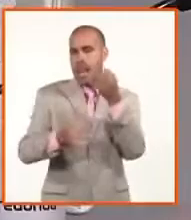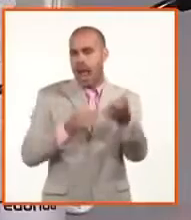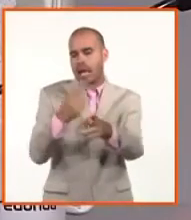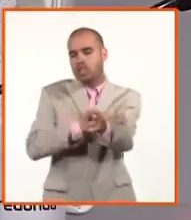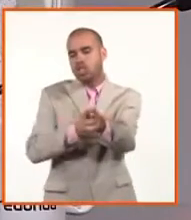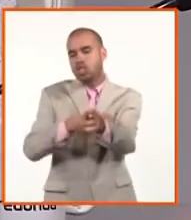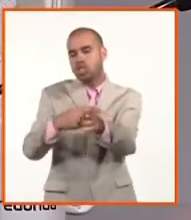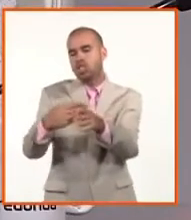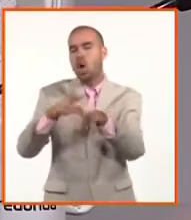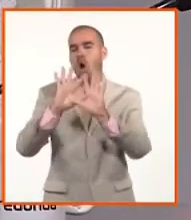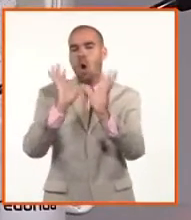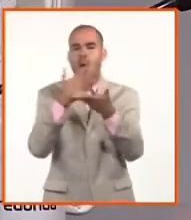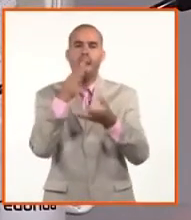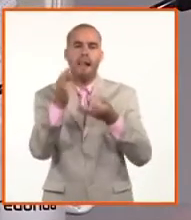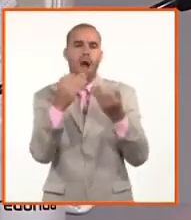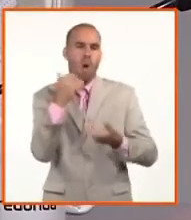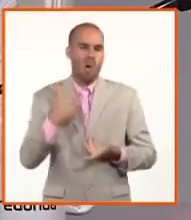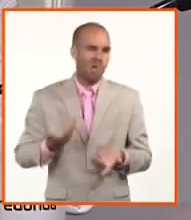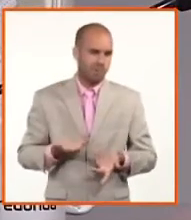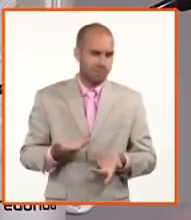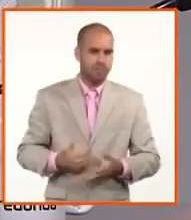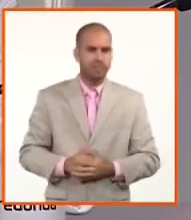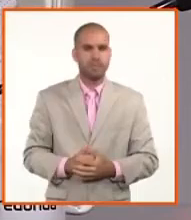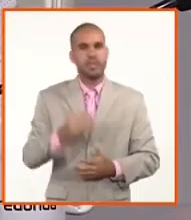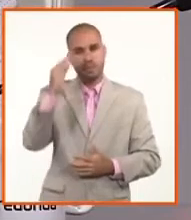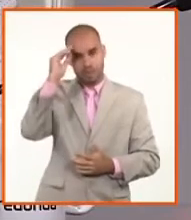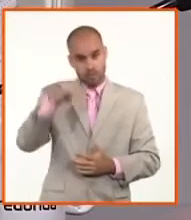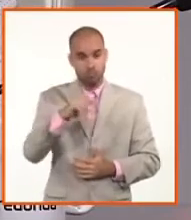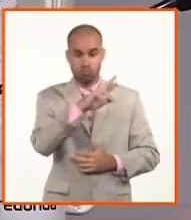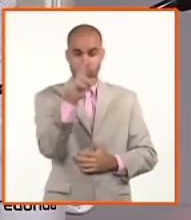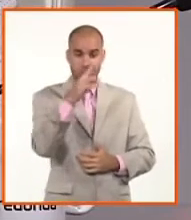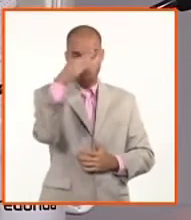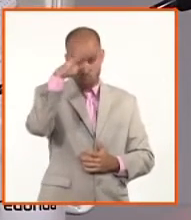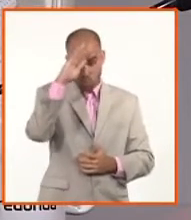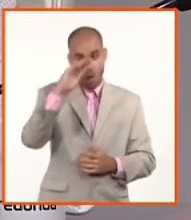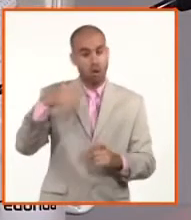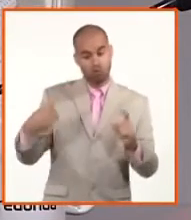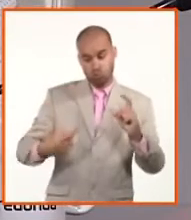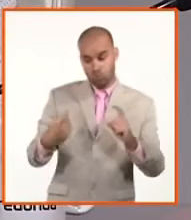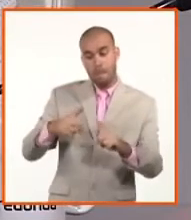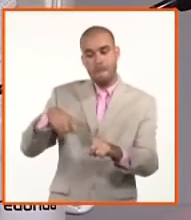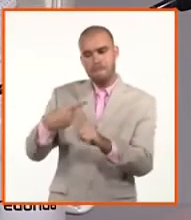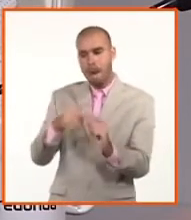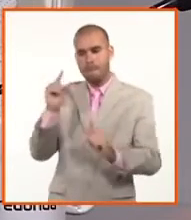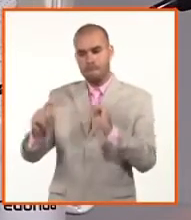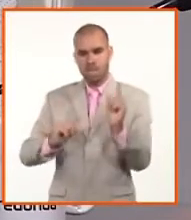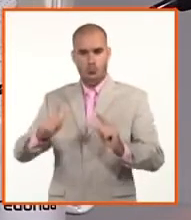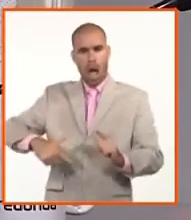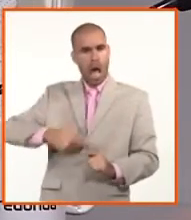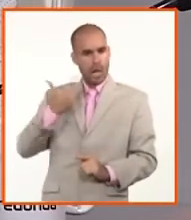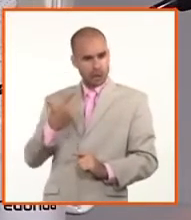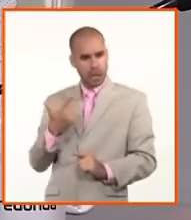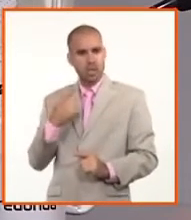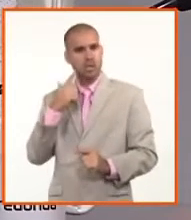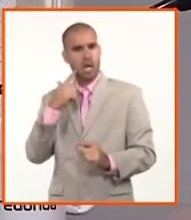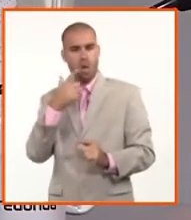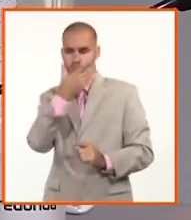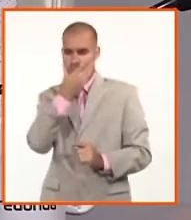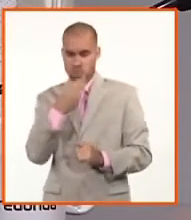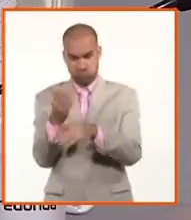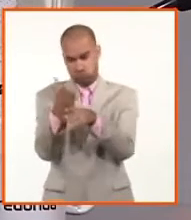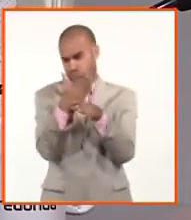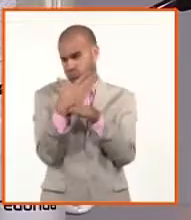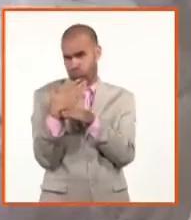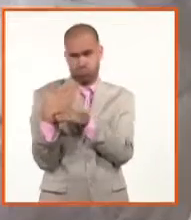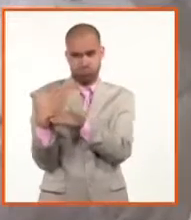esa combinación de la Revolución Cubana de combatientes, pero también de intelectuales, de jóvenes de las más diversas